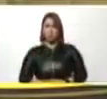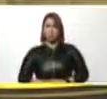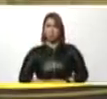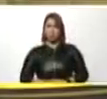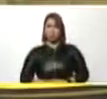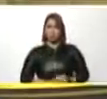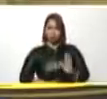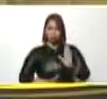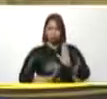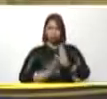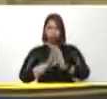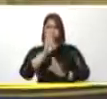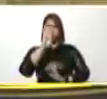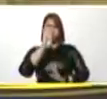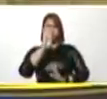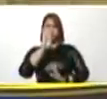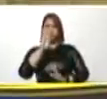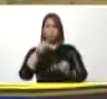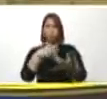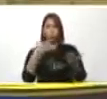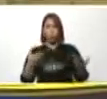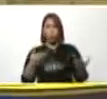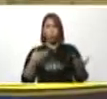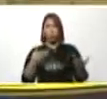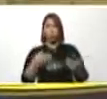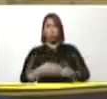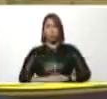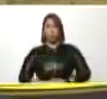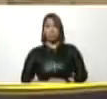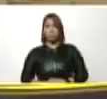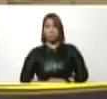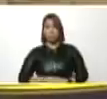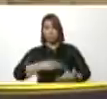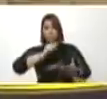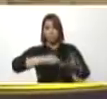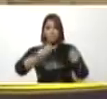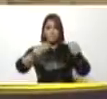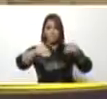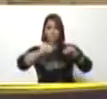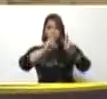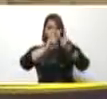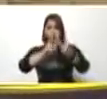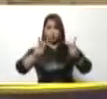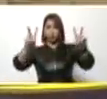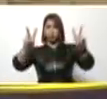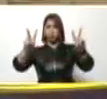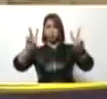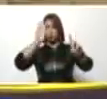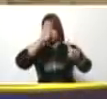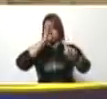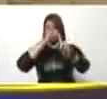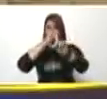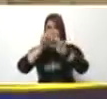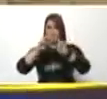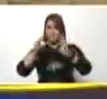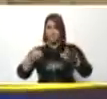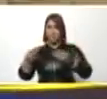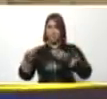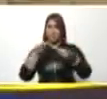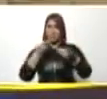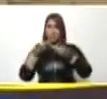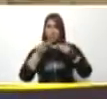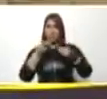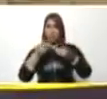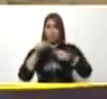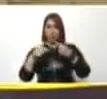fructificando. Cuando ustedes se atrevieron a la firma de los convenios de paz en el marco de la mesa de diálogo, que después